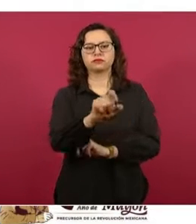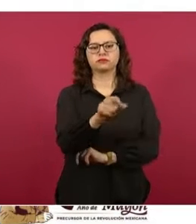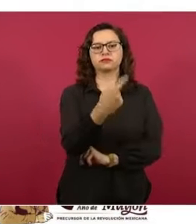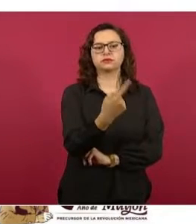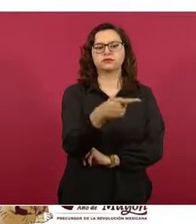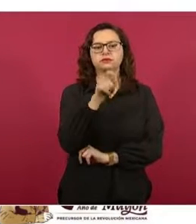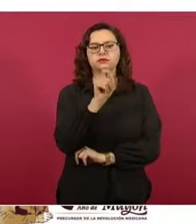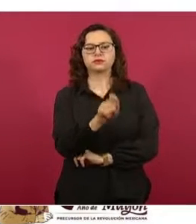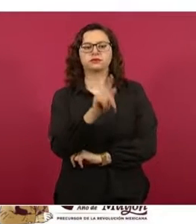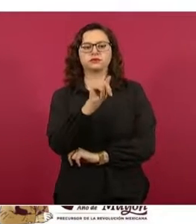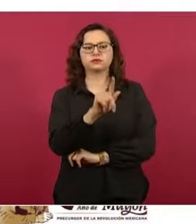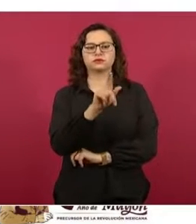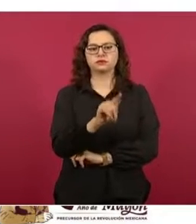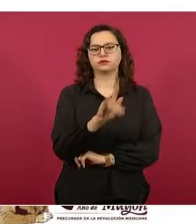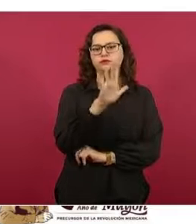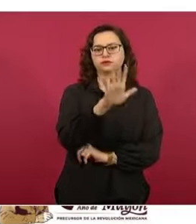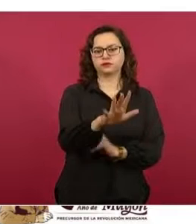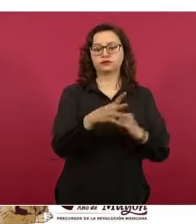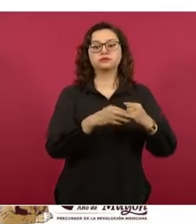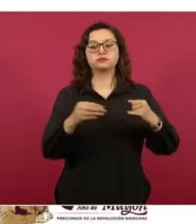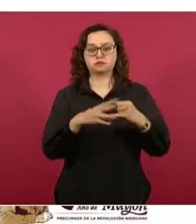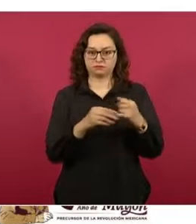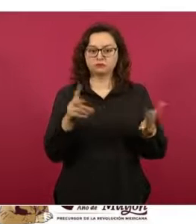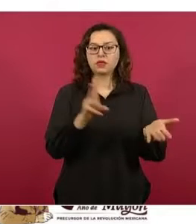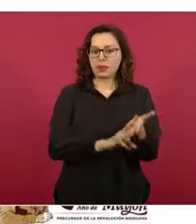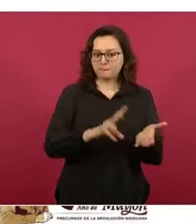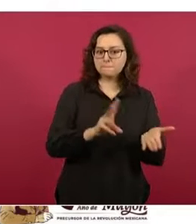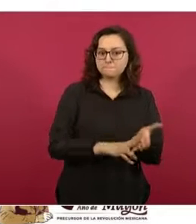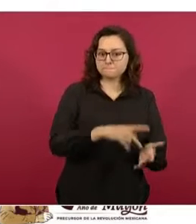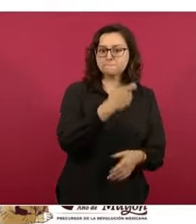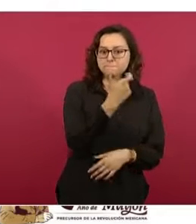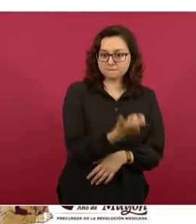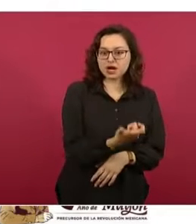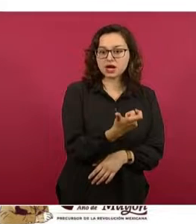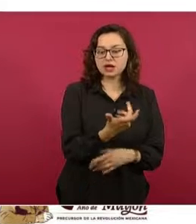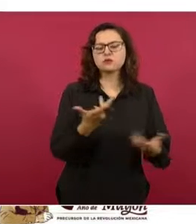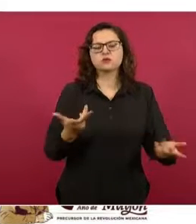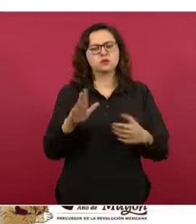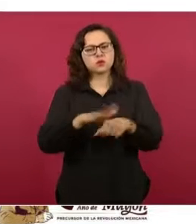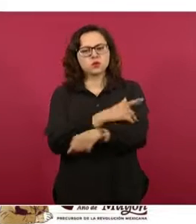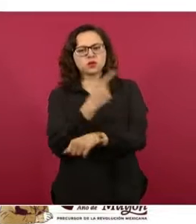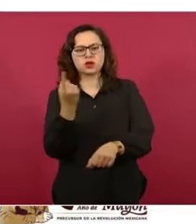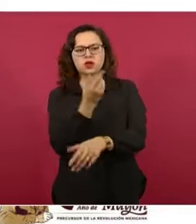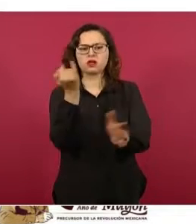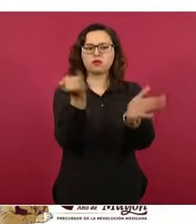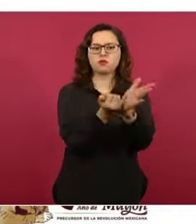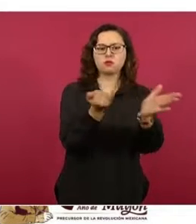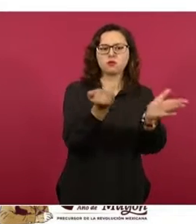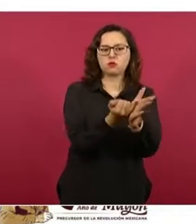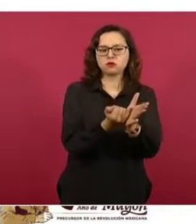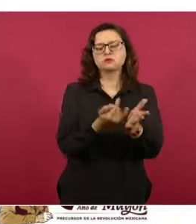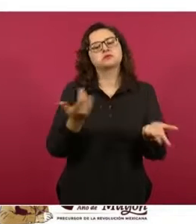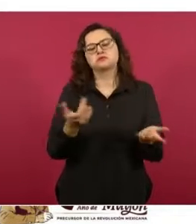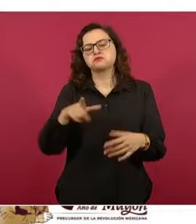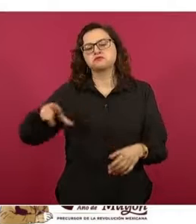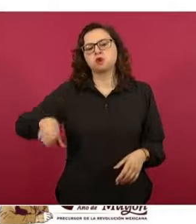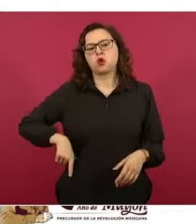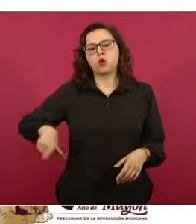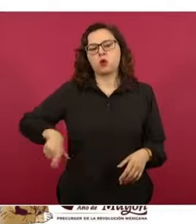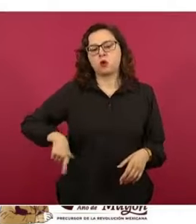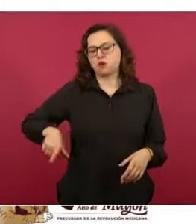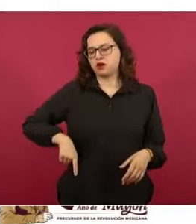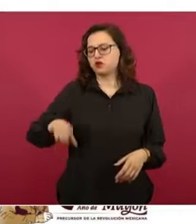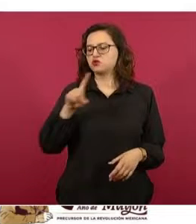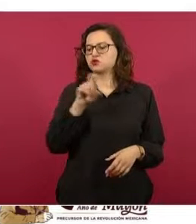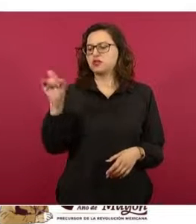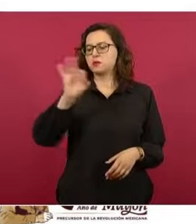21 pesos con 75 centavos. Esta semana que estamos ahorita viviendo sigue con un 100% de descuento, o sea que no se